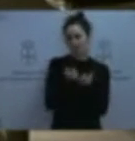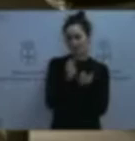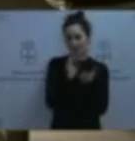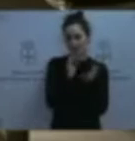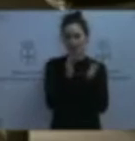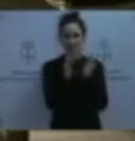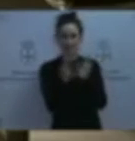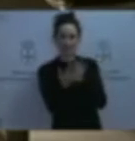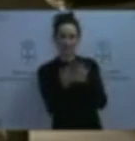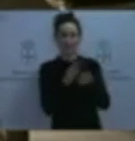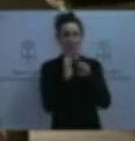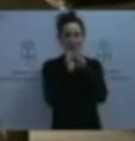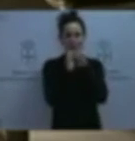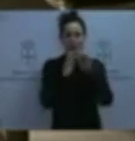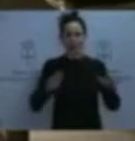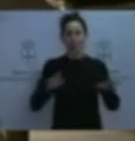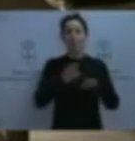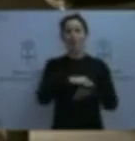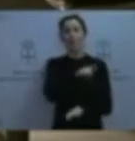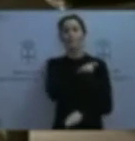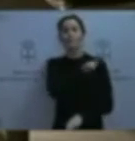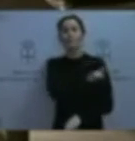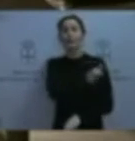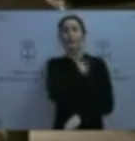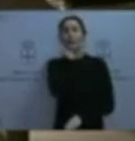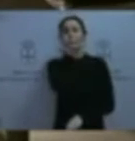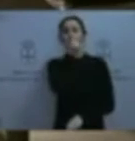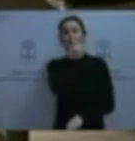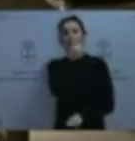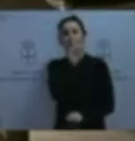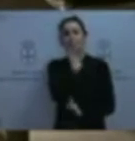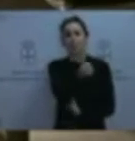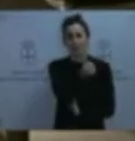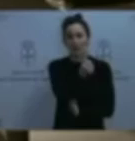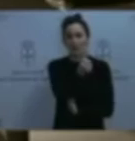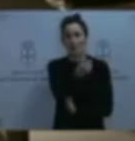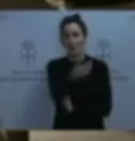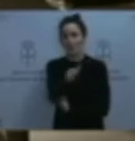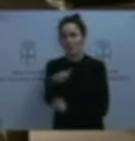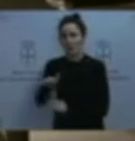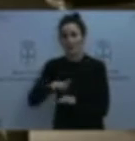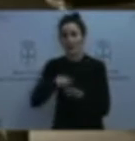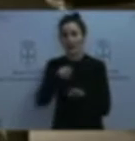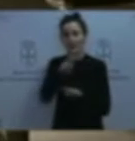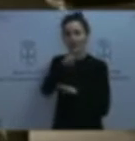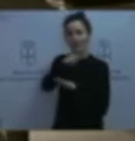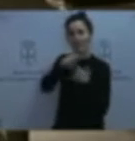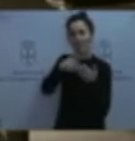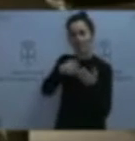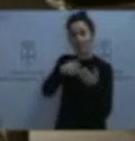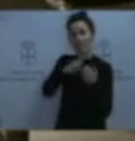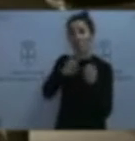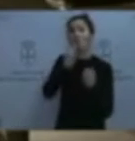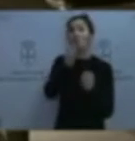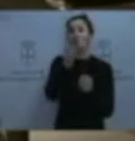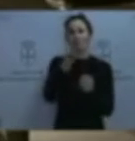más lejos para que la Gestapo tardase más tiempo en detectar cuál era el recorrido que hacían para ir a la fábrica. Tardaron 2 años en detenerlos, finalmente